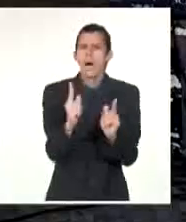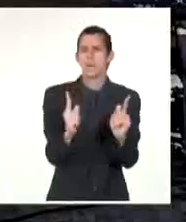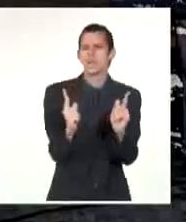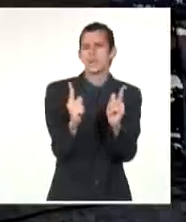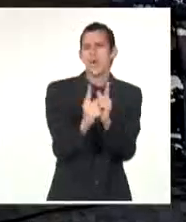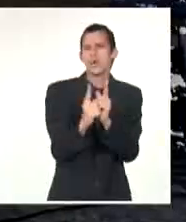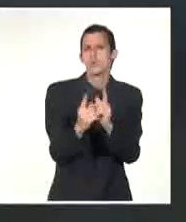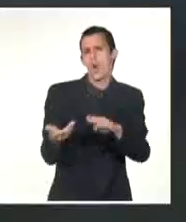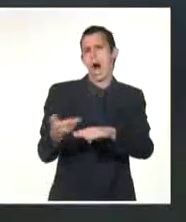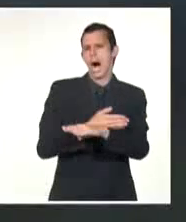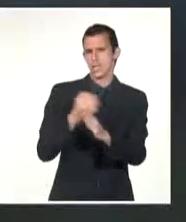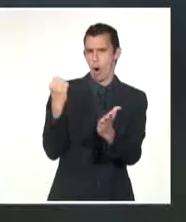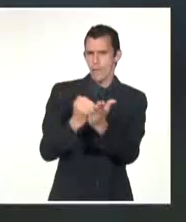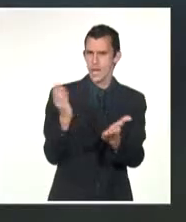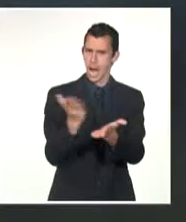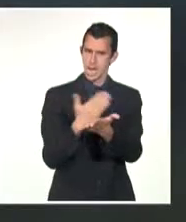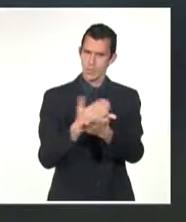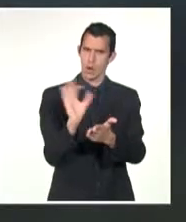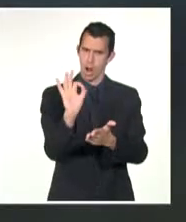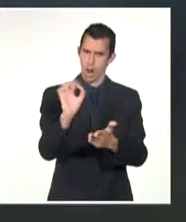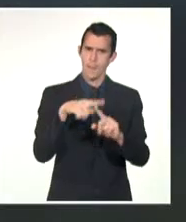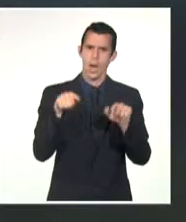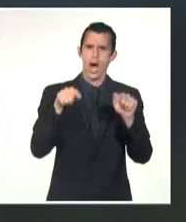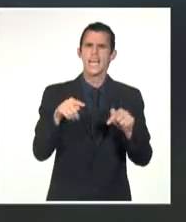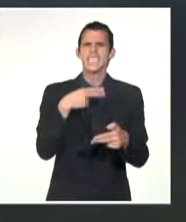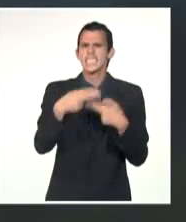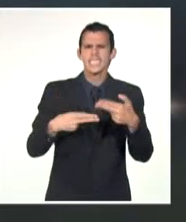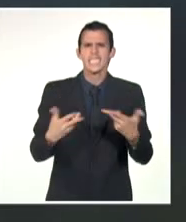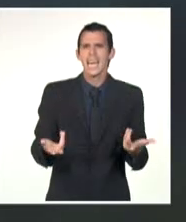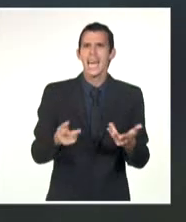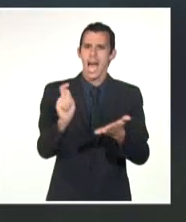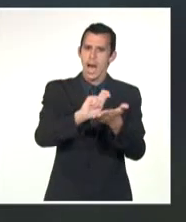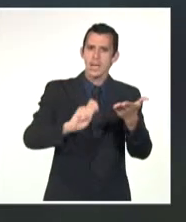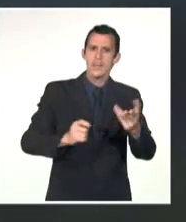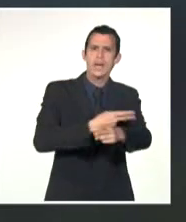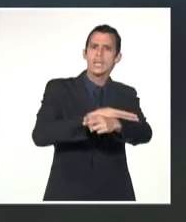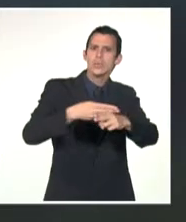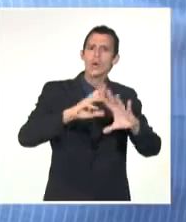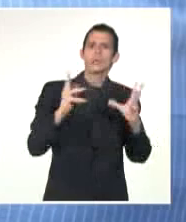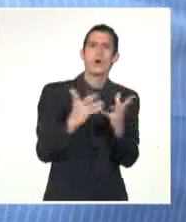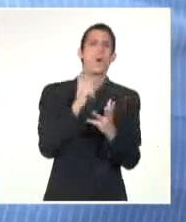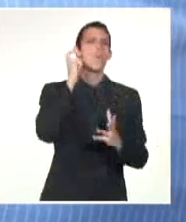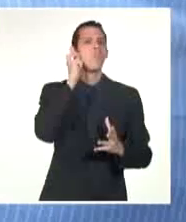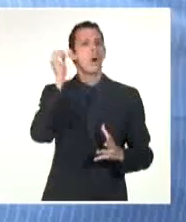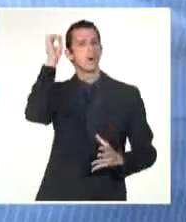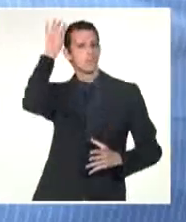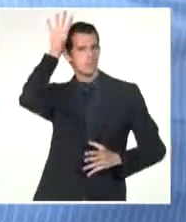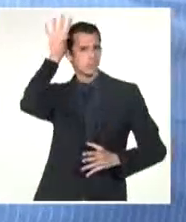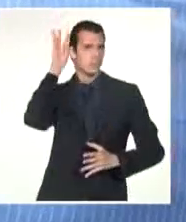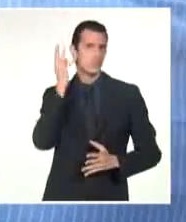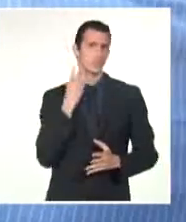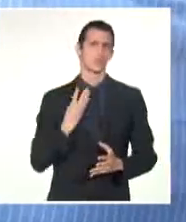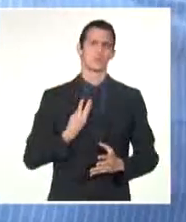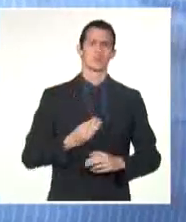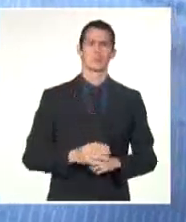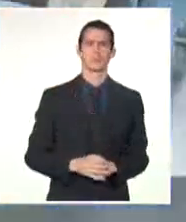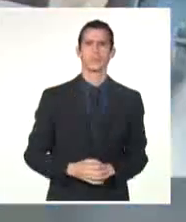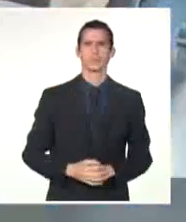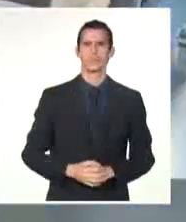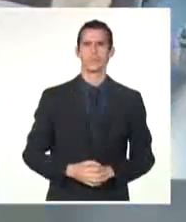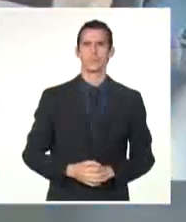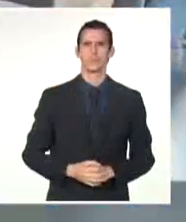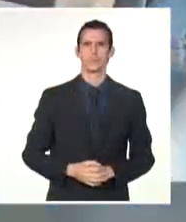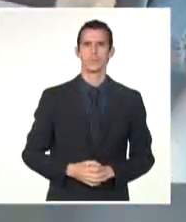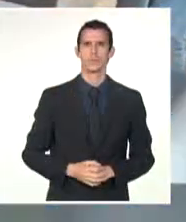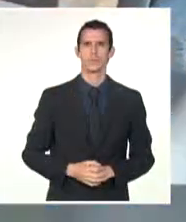Ediciones Celia de la Oficina de Asuntos Históricos de la Presidencia, fue presentada por su jefa editorial Belkis Dumenigo y por la